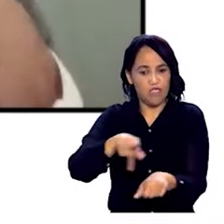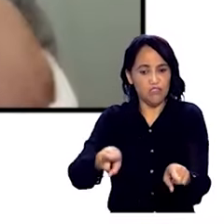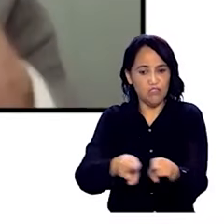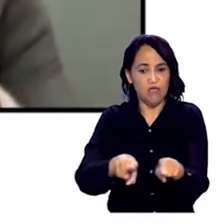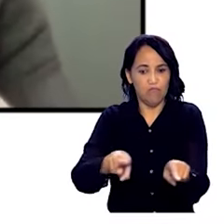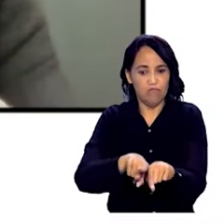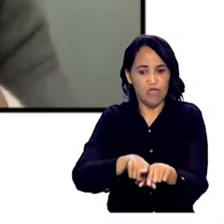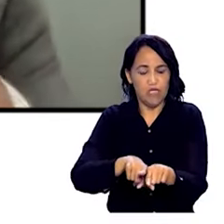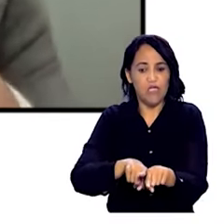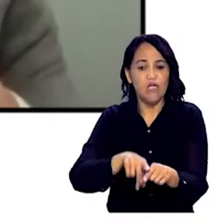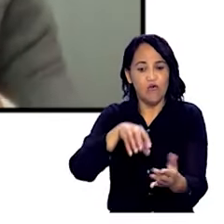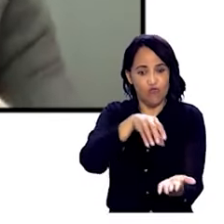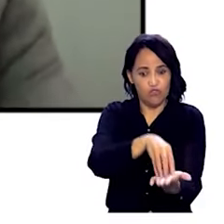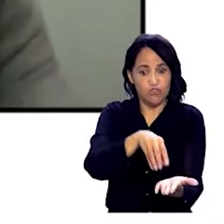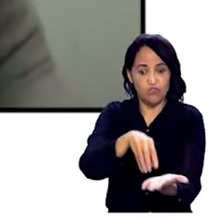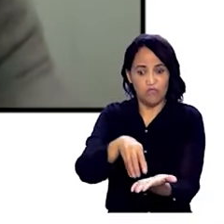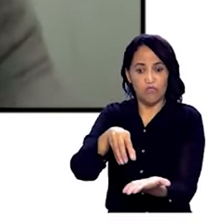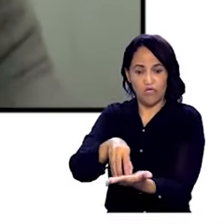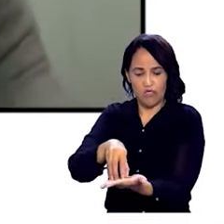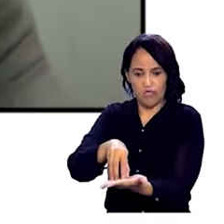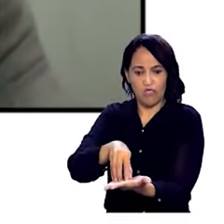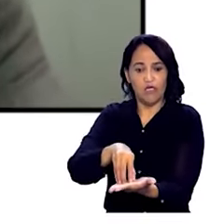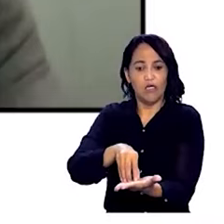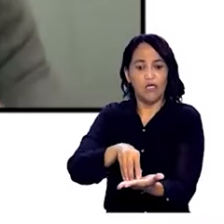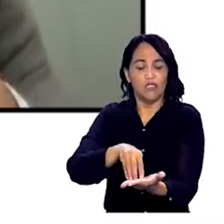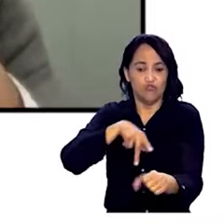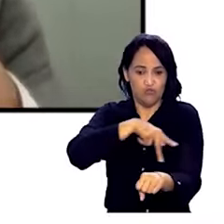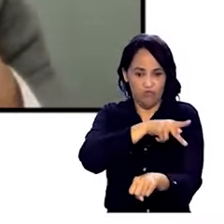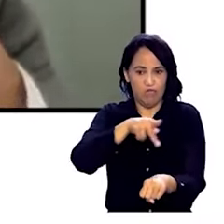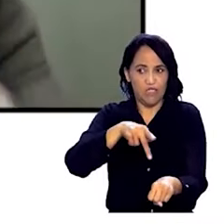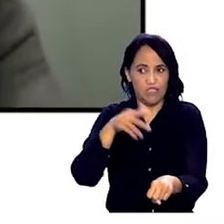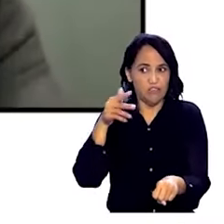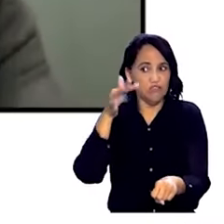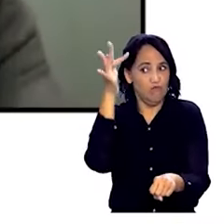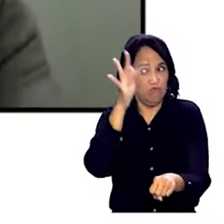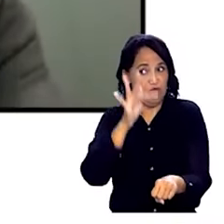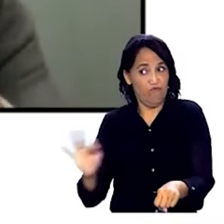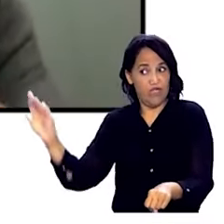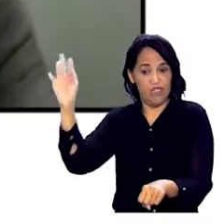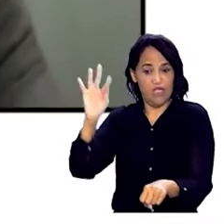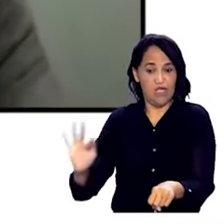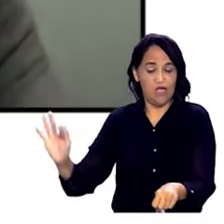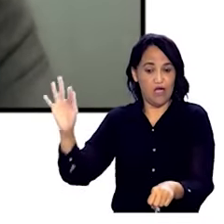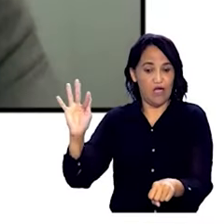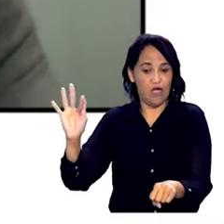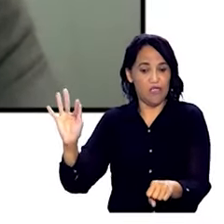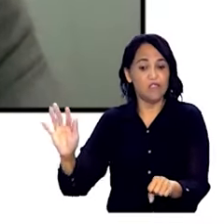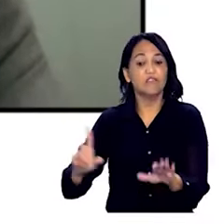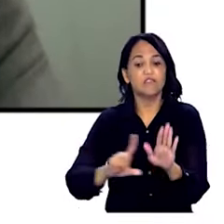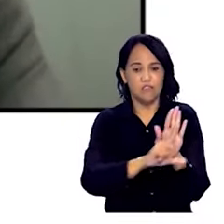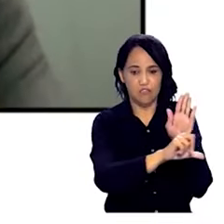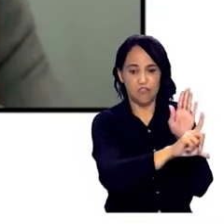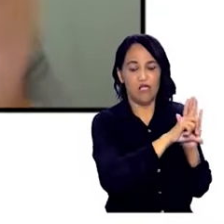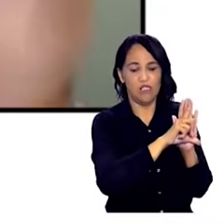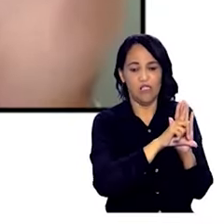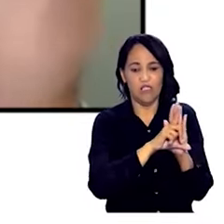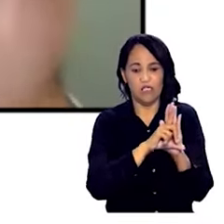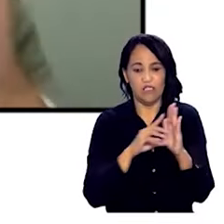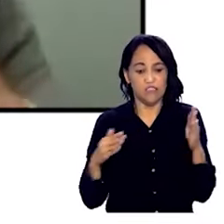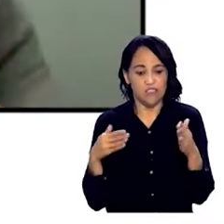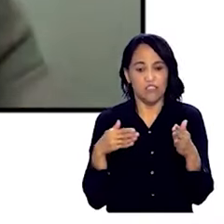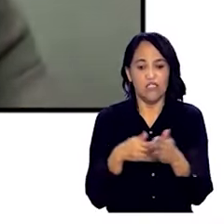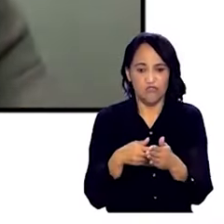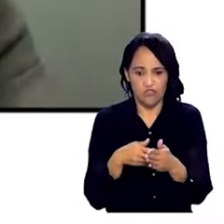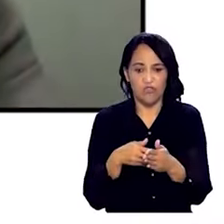país lees federales en sentido estri espero no es es lo